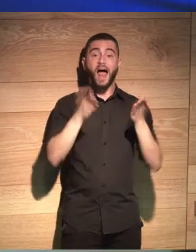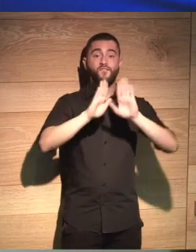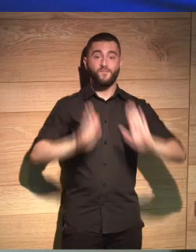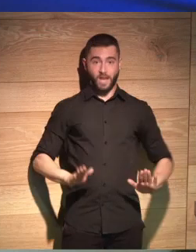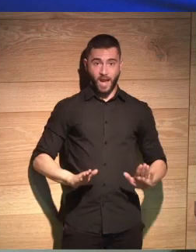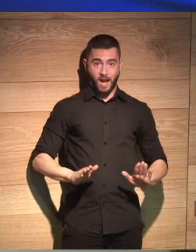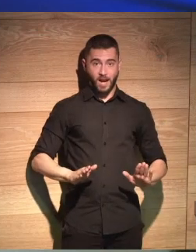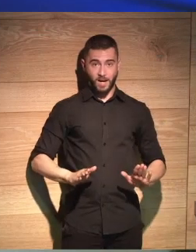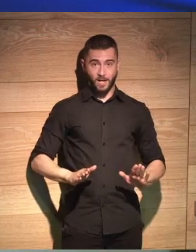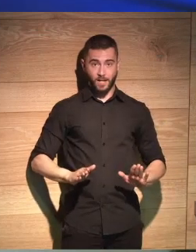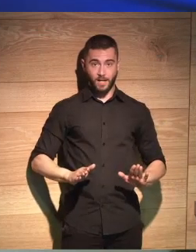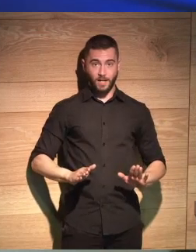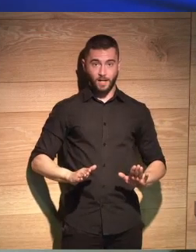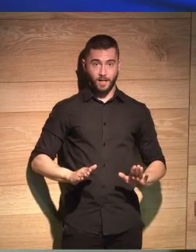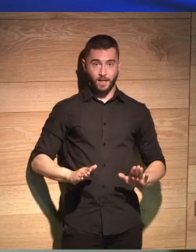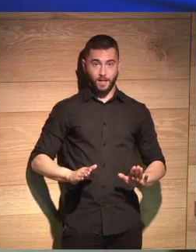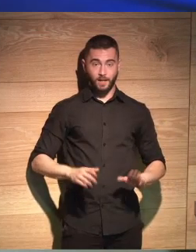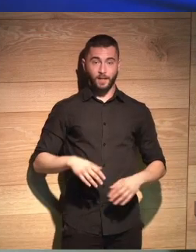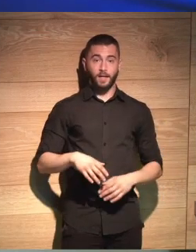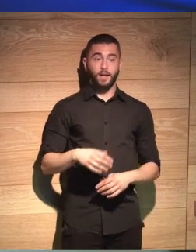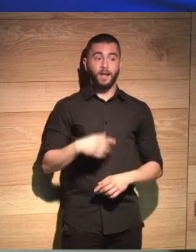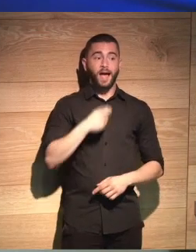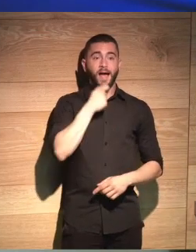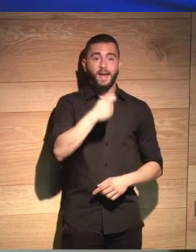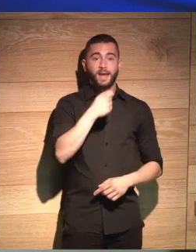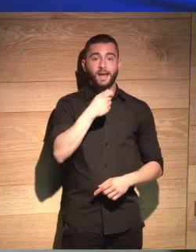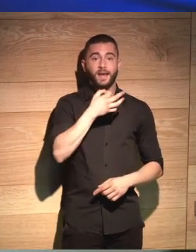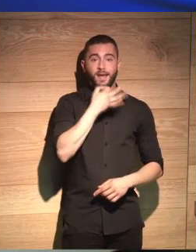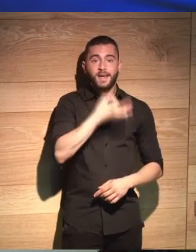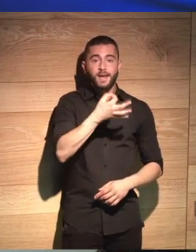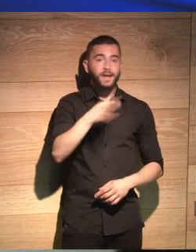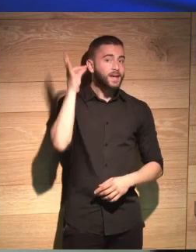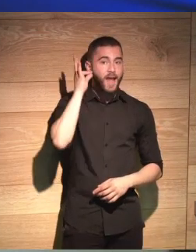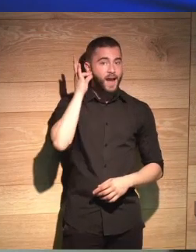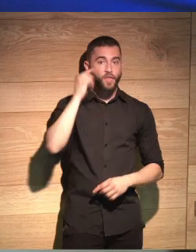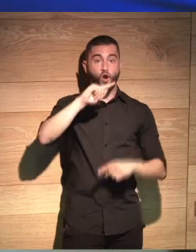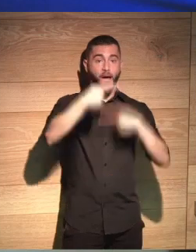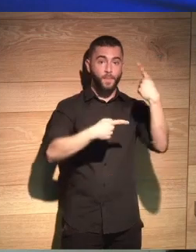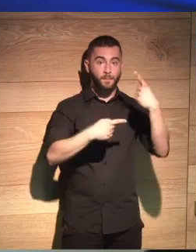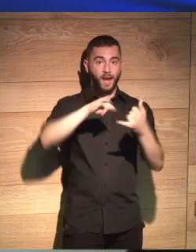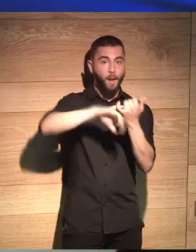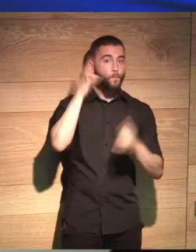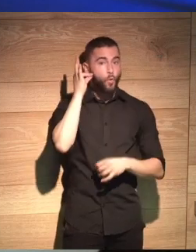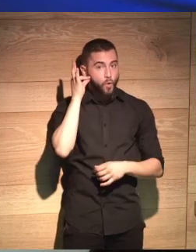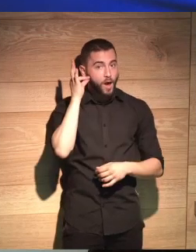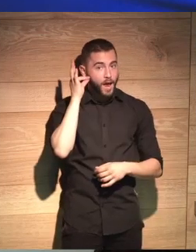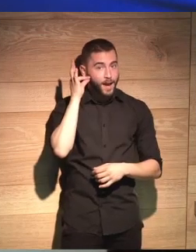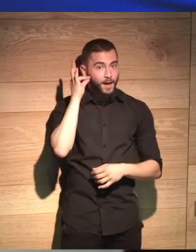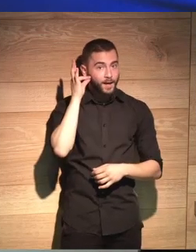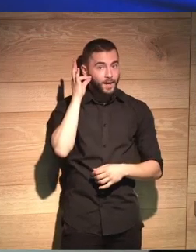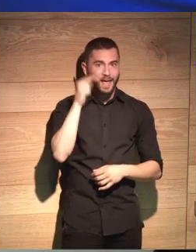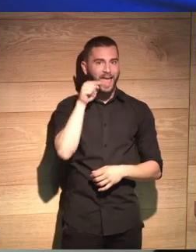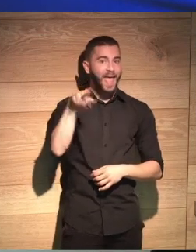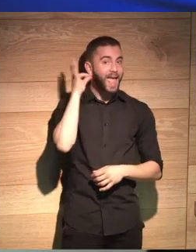final la primera narradora, la mujer del matrimonio, ella tiene muy claro que